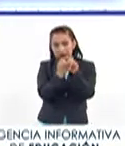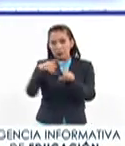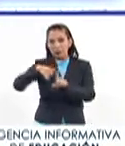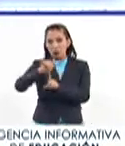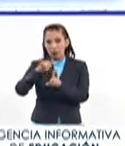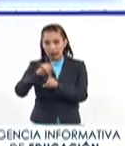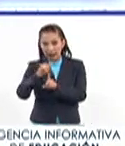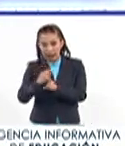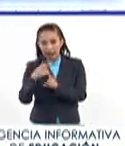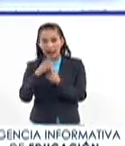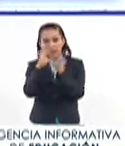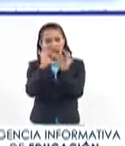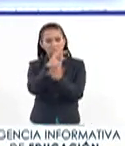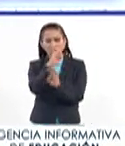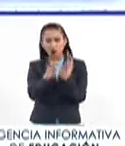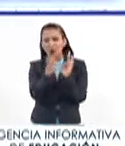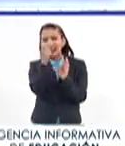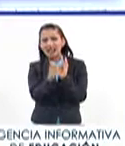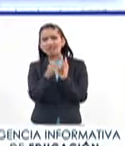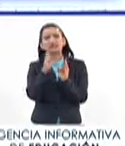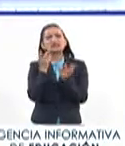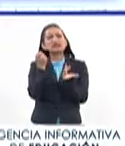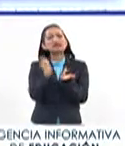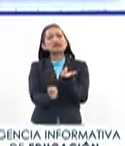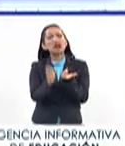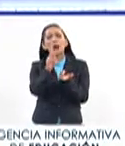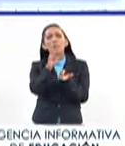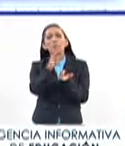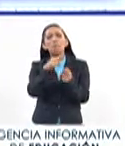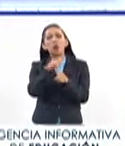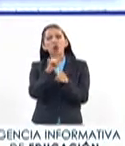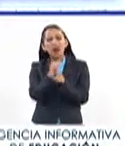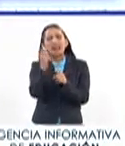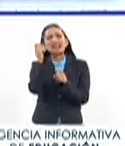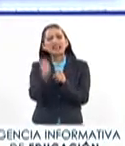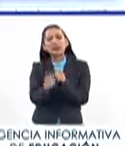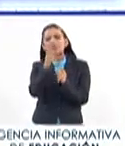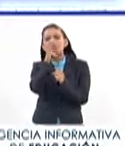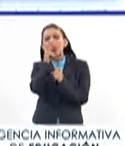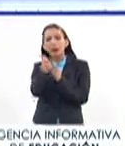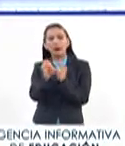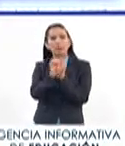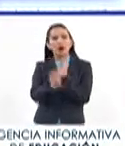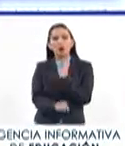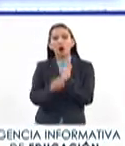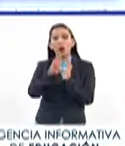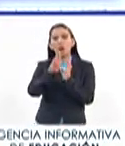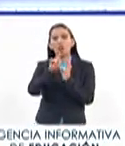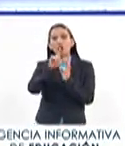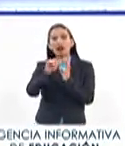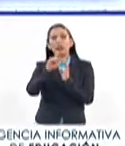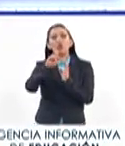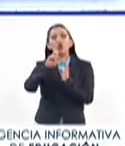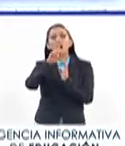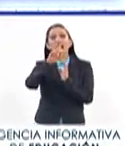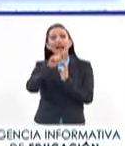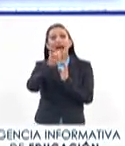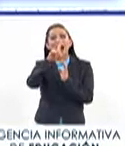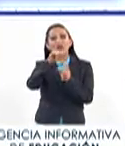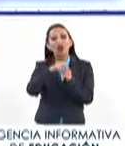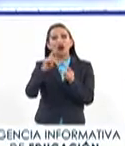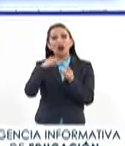bullying. Se explica todo lo que es bullying, en qué consiste, los términos como bully, buleado,